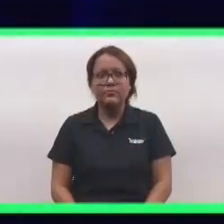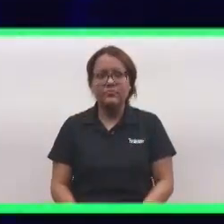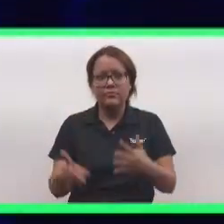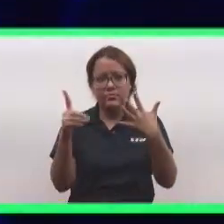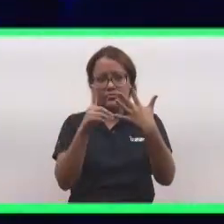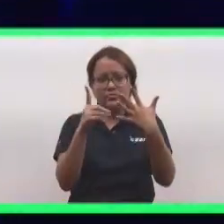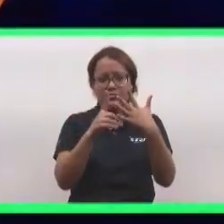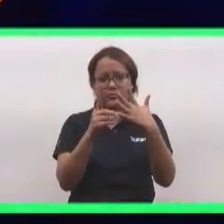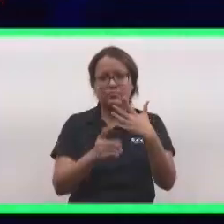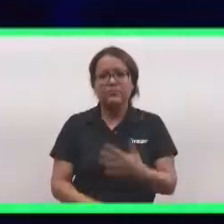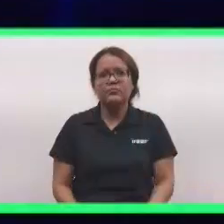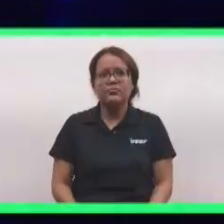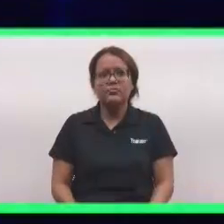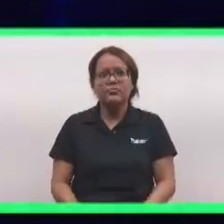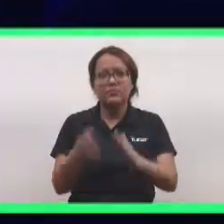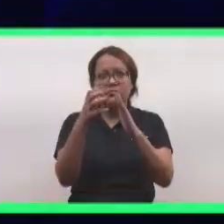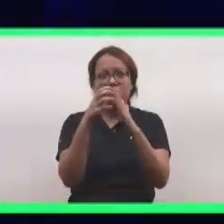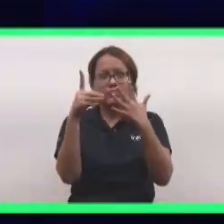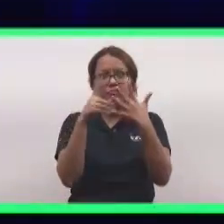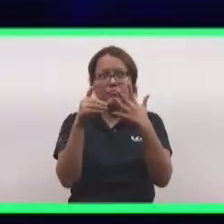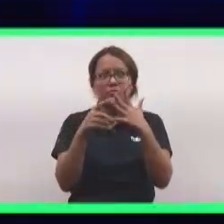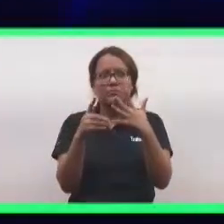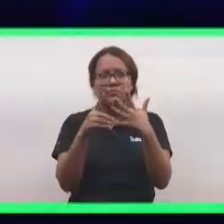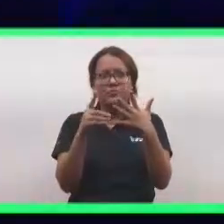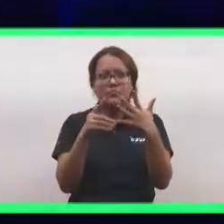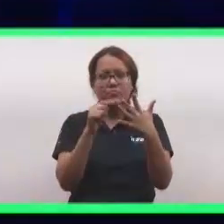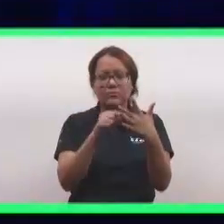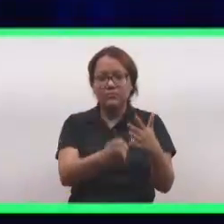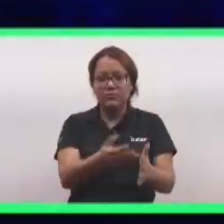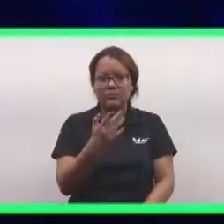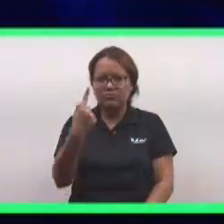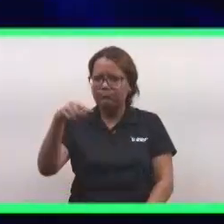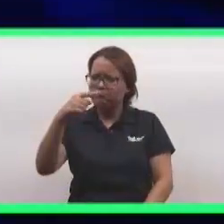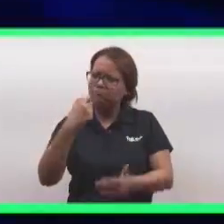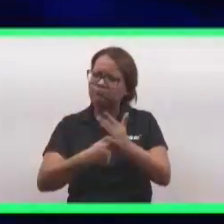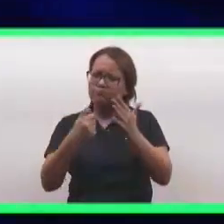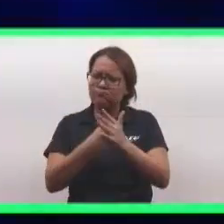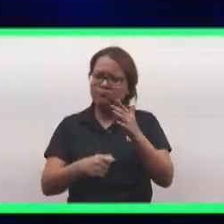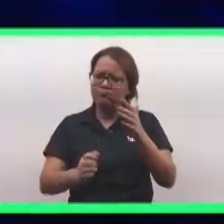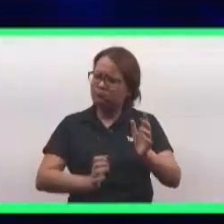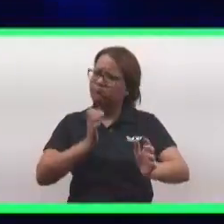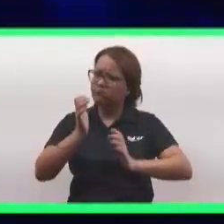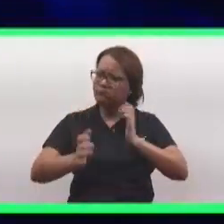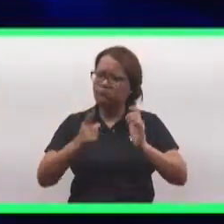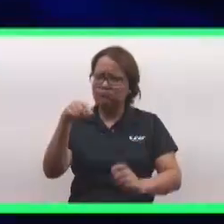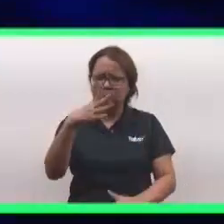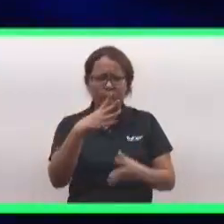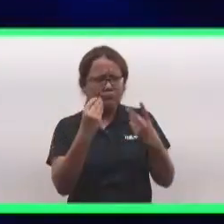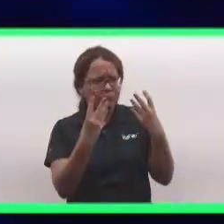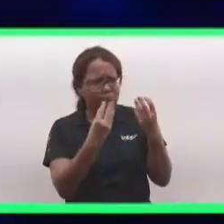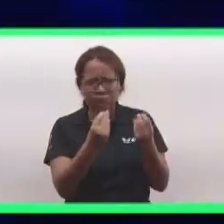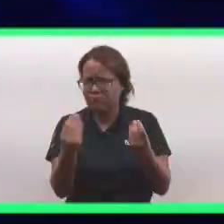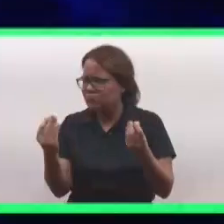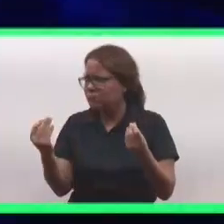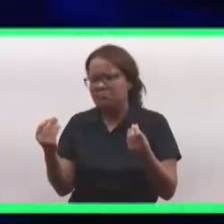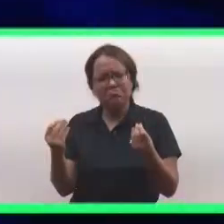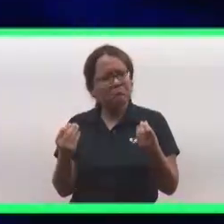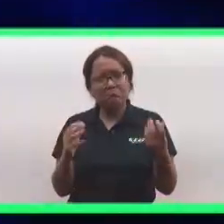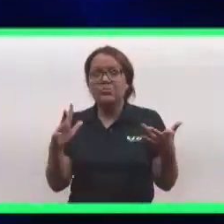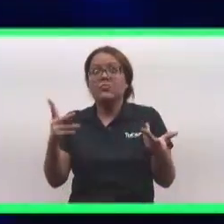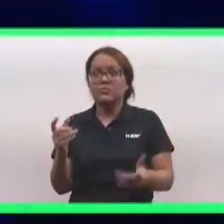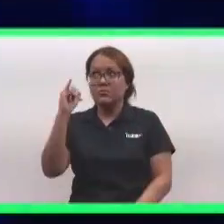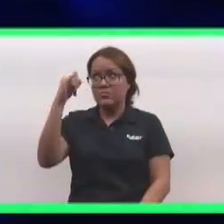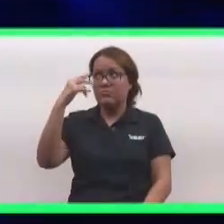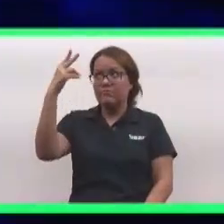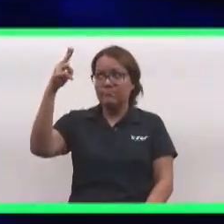31:6: Esforzaos y cobrad ánimo. No temáis ni tengáis miedo de ellos, porque Jehová tu Dios